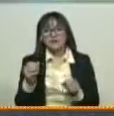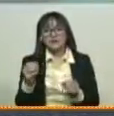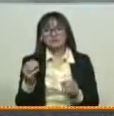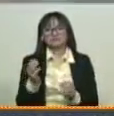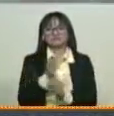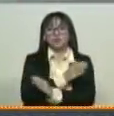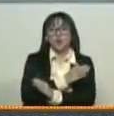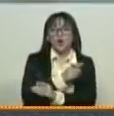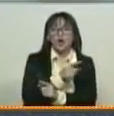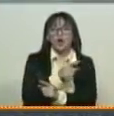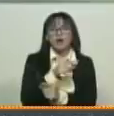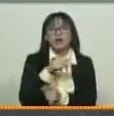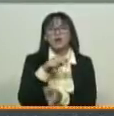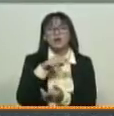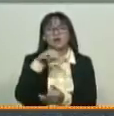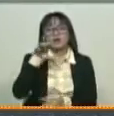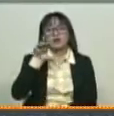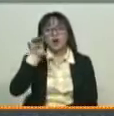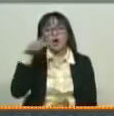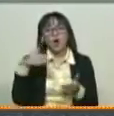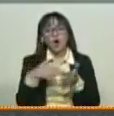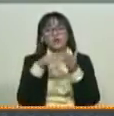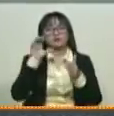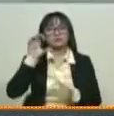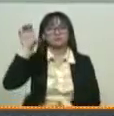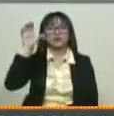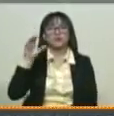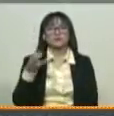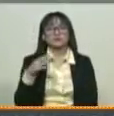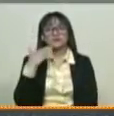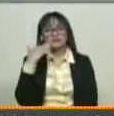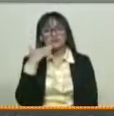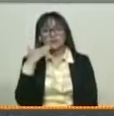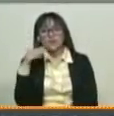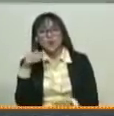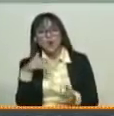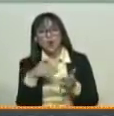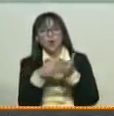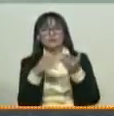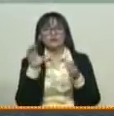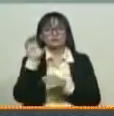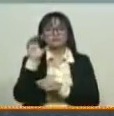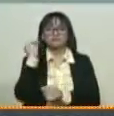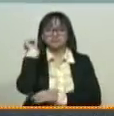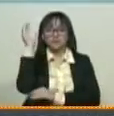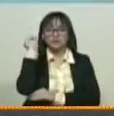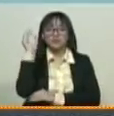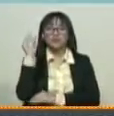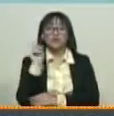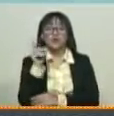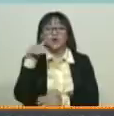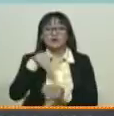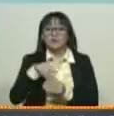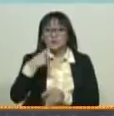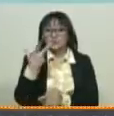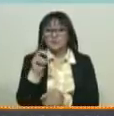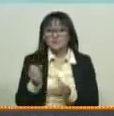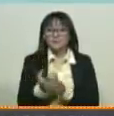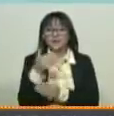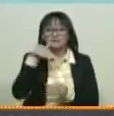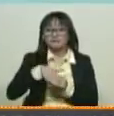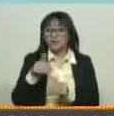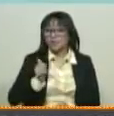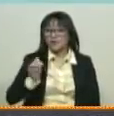nación, imperio contra nación, porque el próximo 20 de mayo no será una elección cualquiera, es una